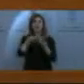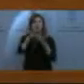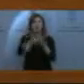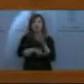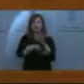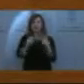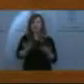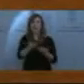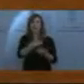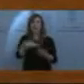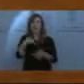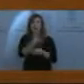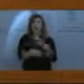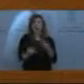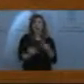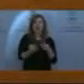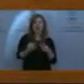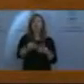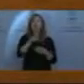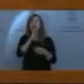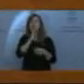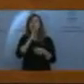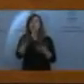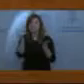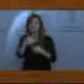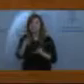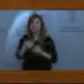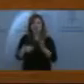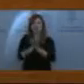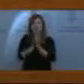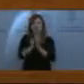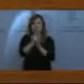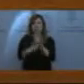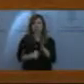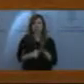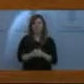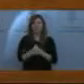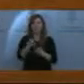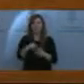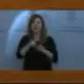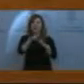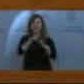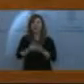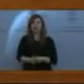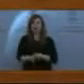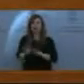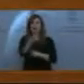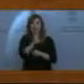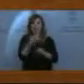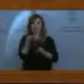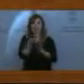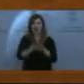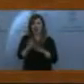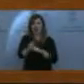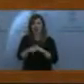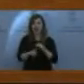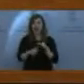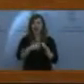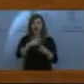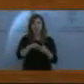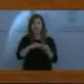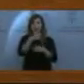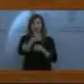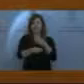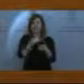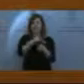a dónde queremos ir. Ni existe ni se le espera, seguimos en el folio en blanco. Y habla de investigación científica y las posibilidades de desarrollo en muchos